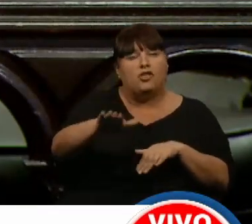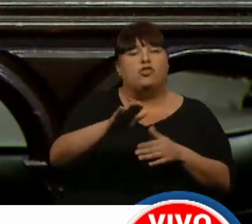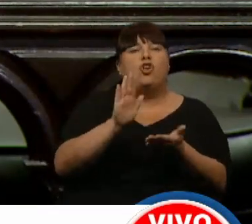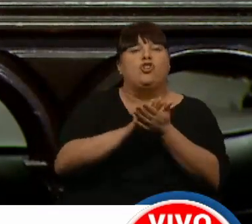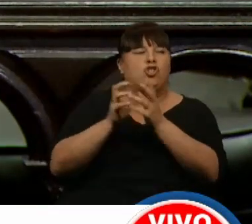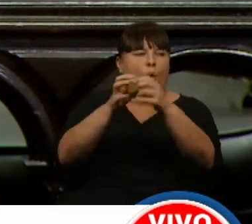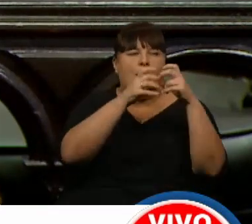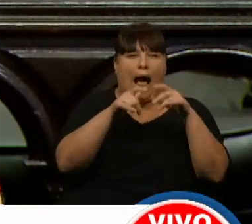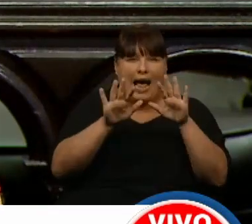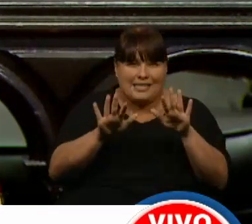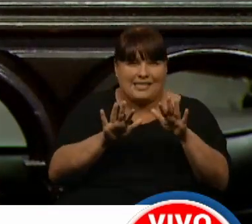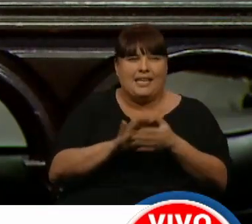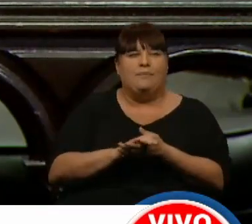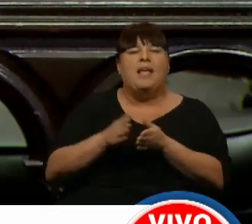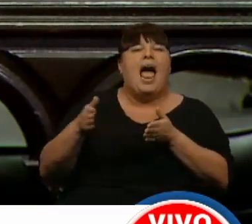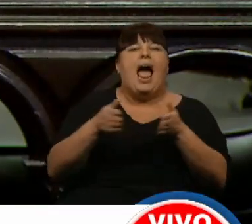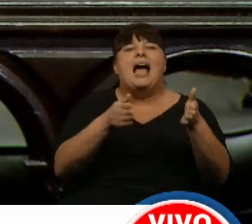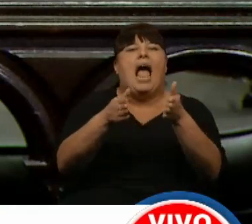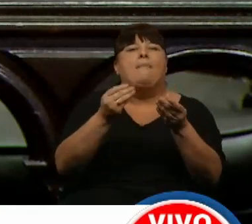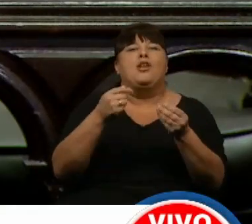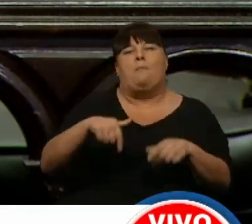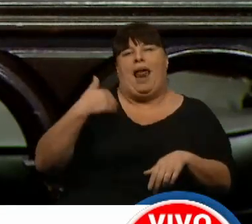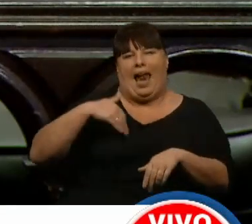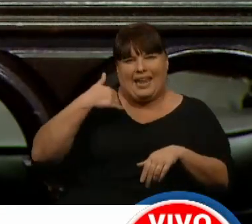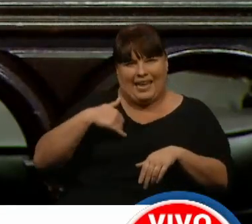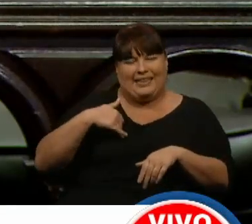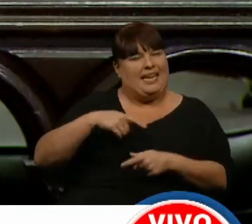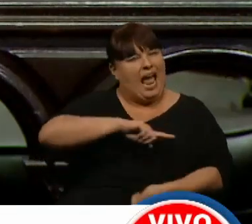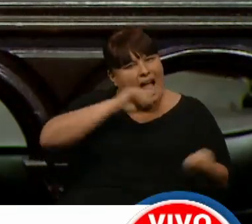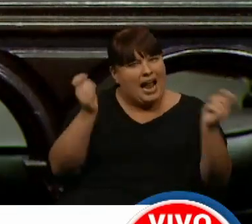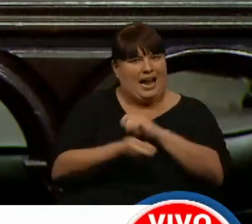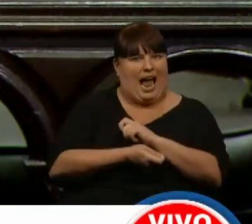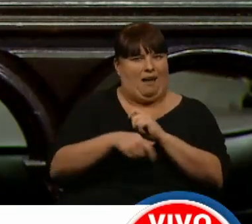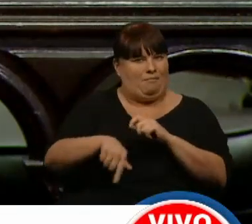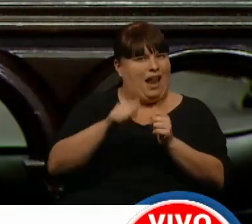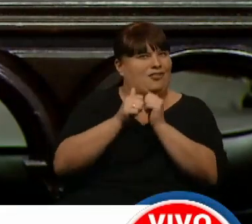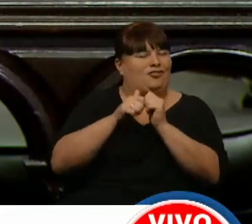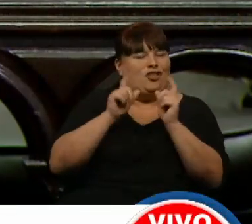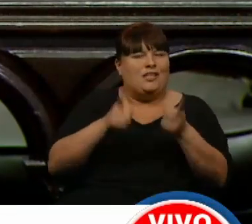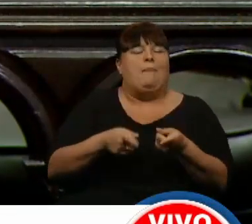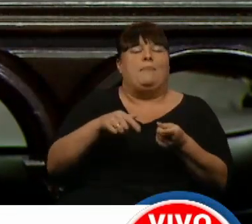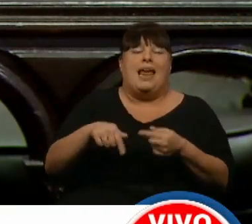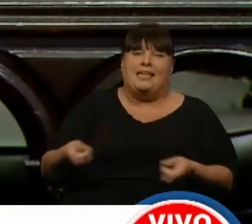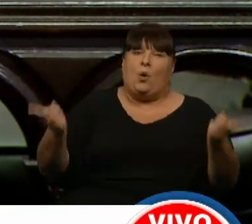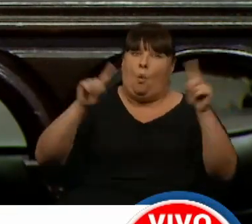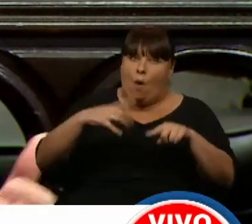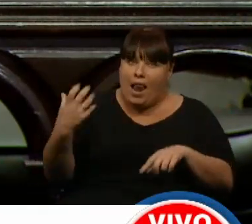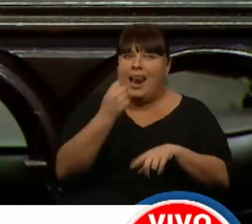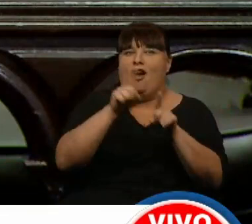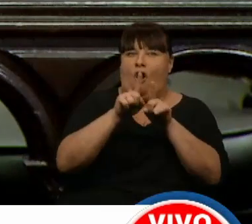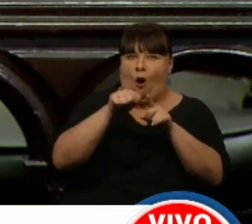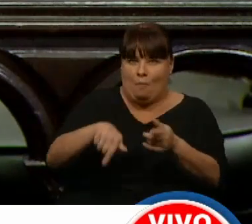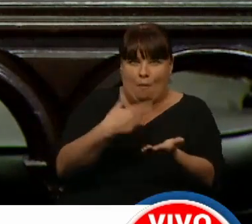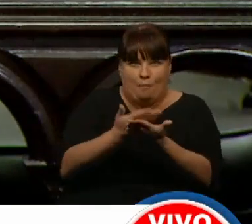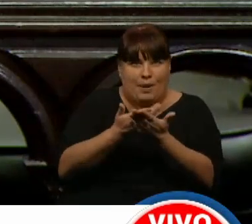de discusiones como esta es que sean el camino para que Argentina dé vuelta la página y que esta recuperación, como la que se